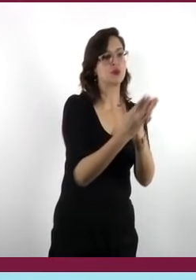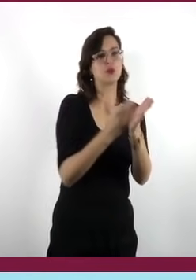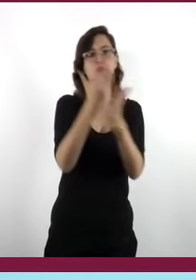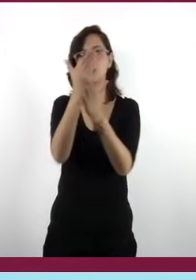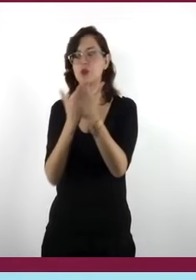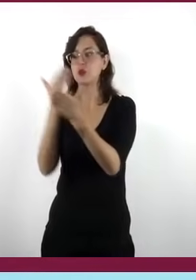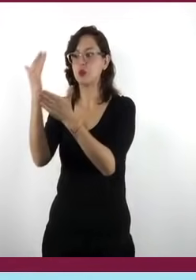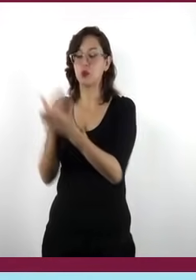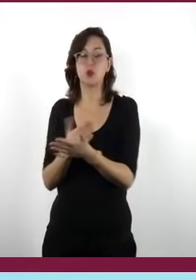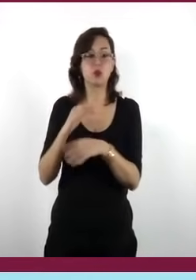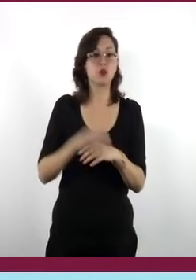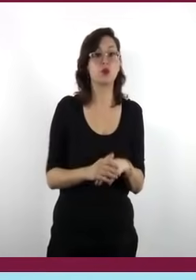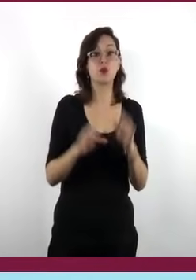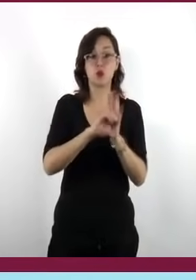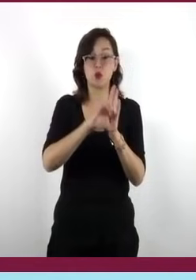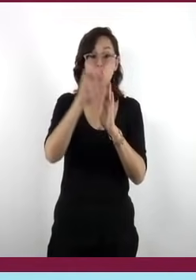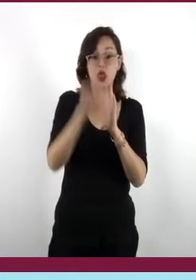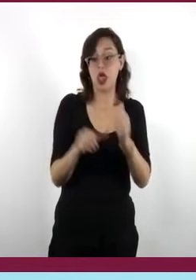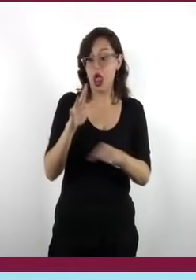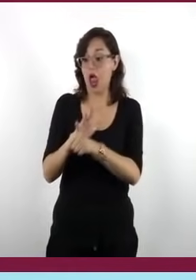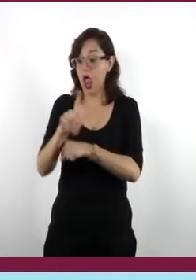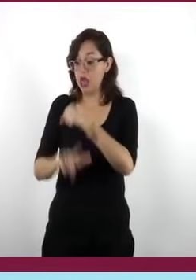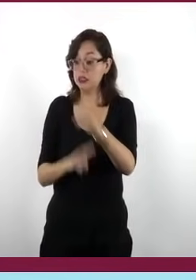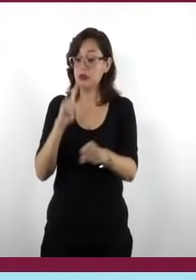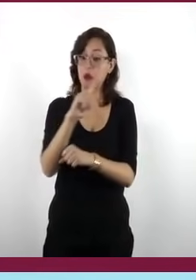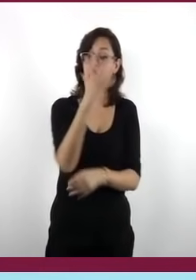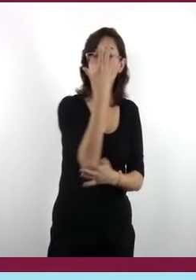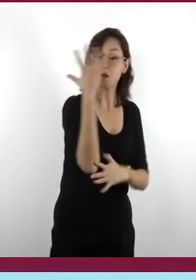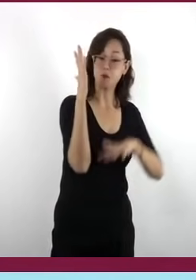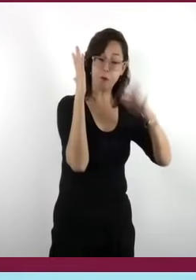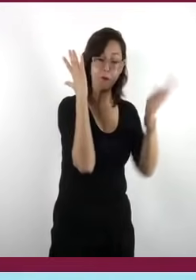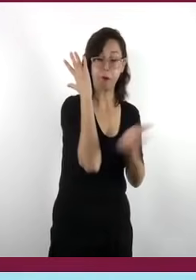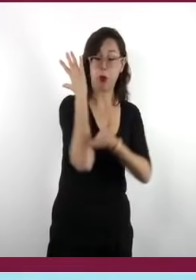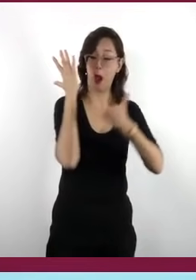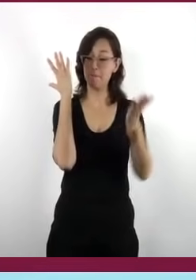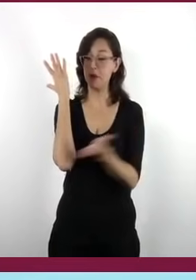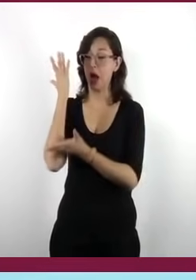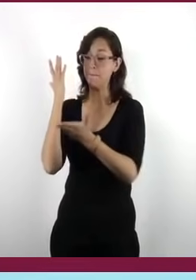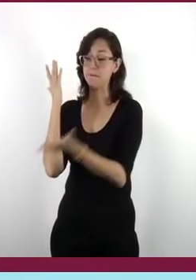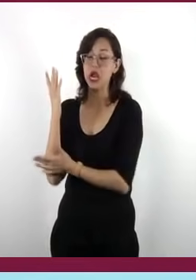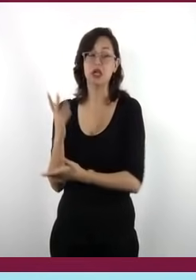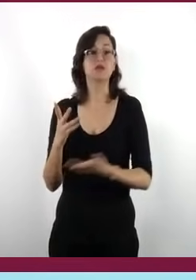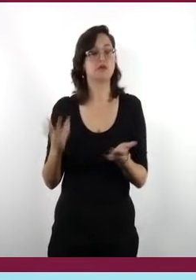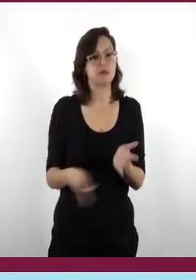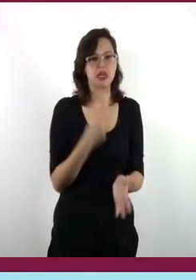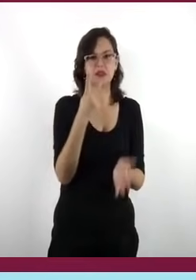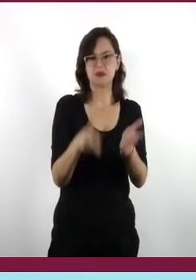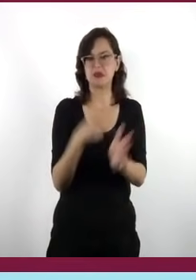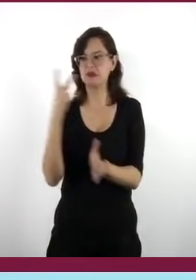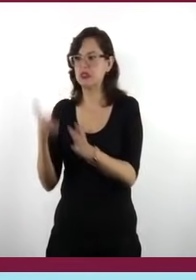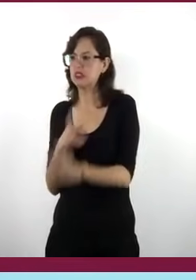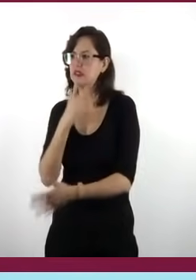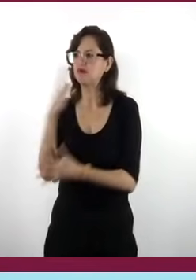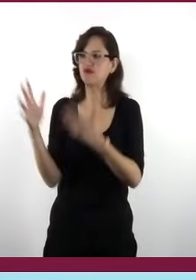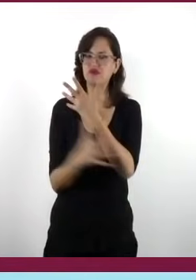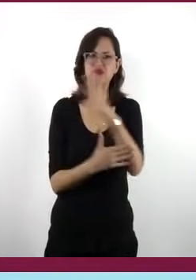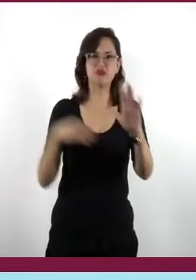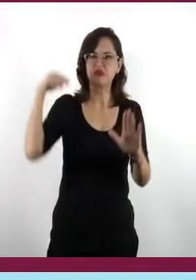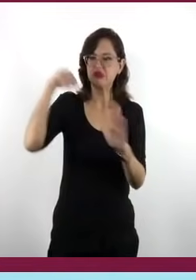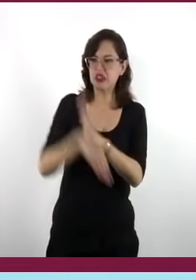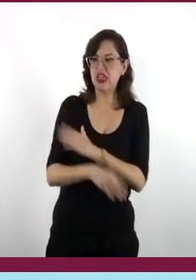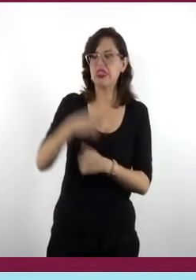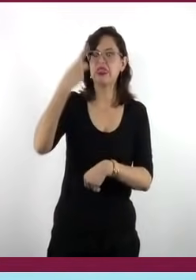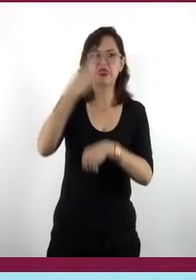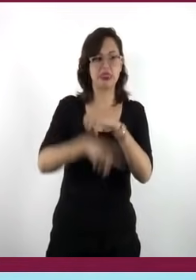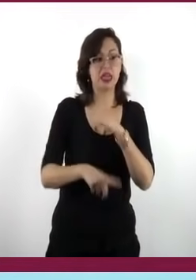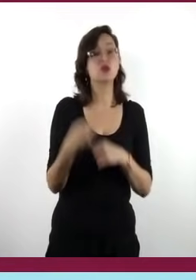en relación con la pérdida de especies y la tala inmoderada de bosques, que son manifestaciones del deterioro ambiental. Pero